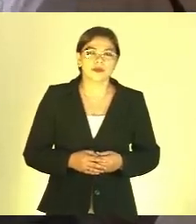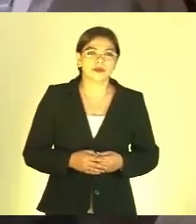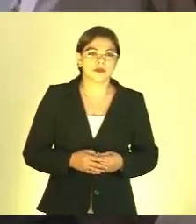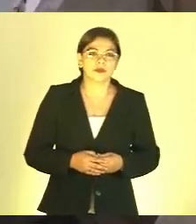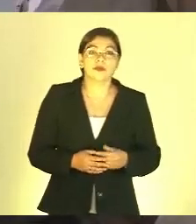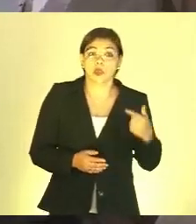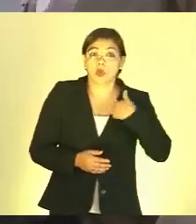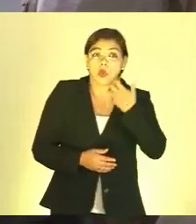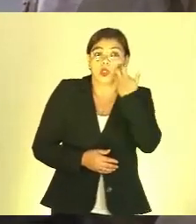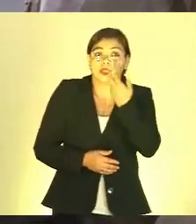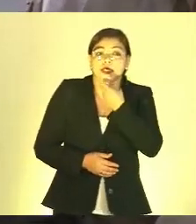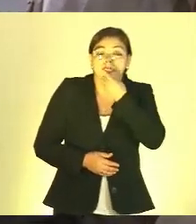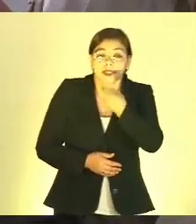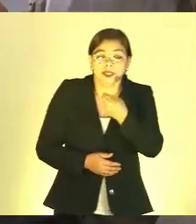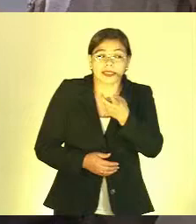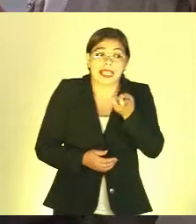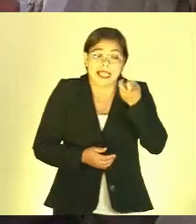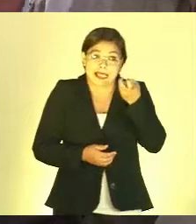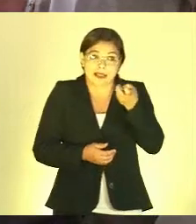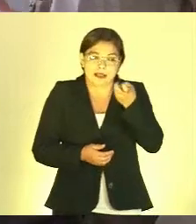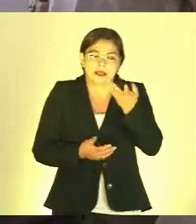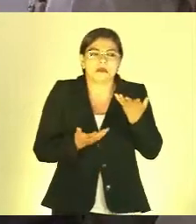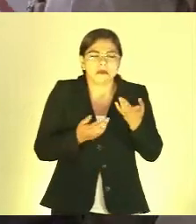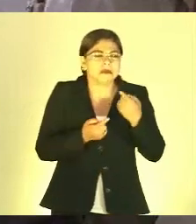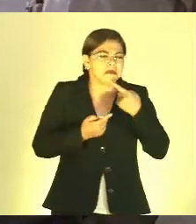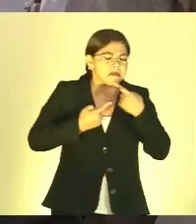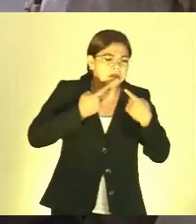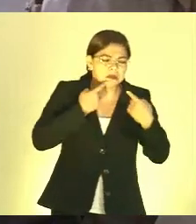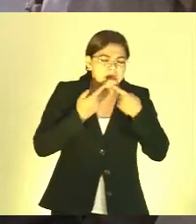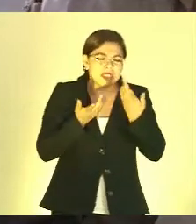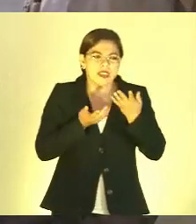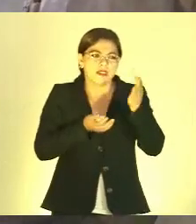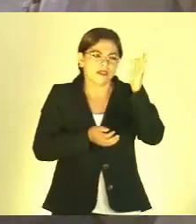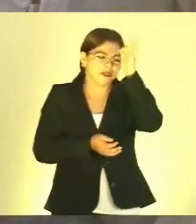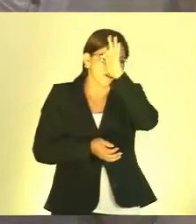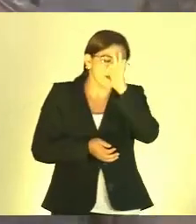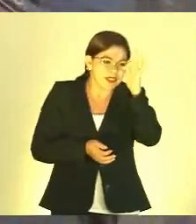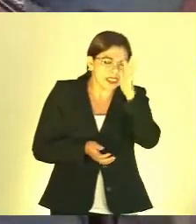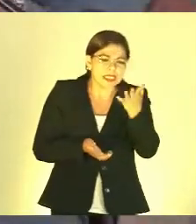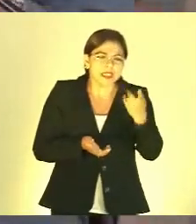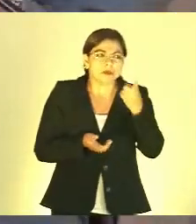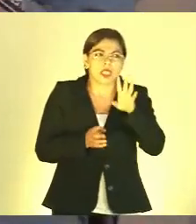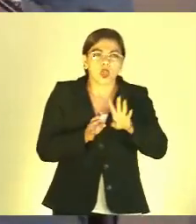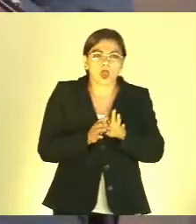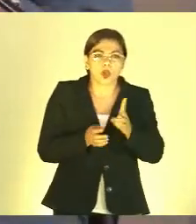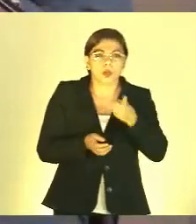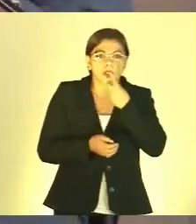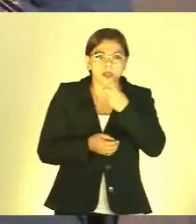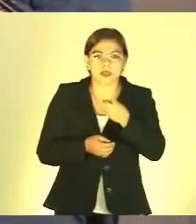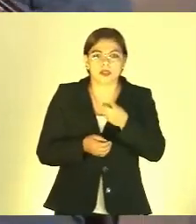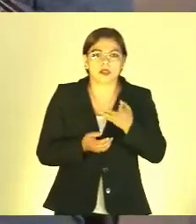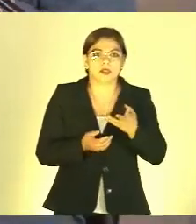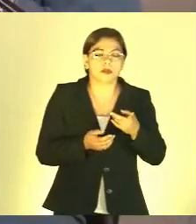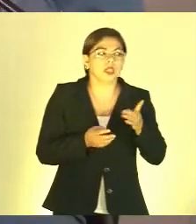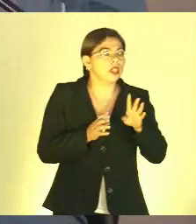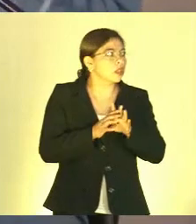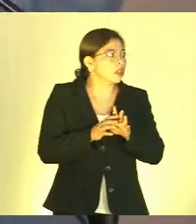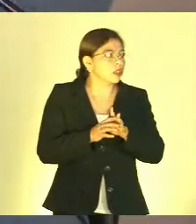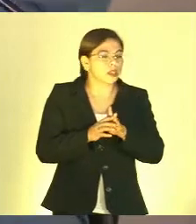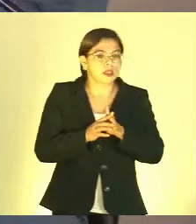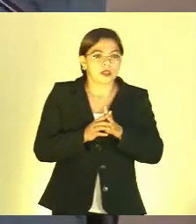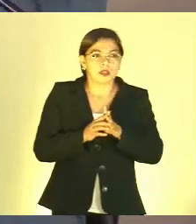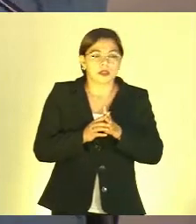Bueno, yo quisiera decir que en medio de esta discusión de la física se da un atentado que derriba la Torre